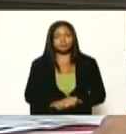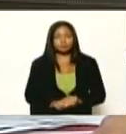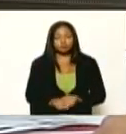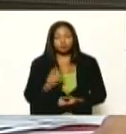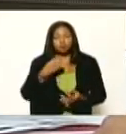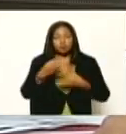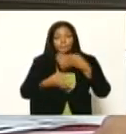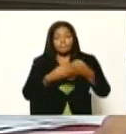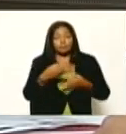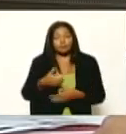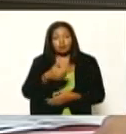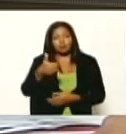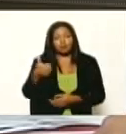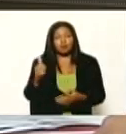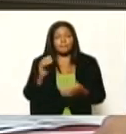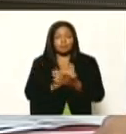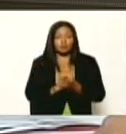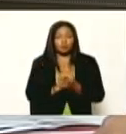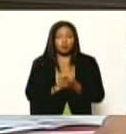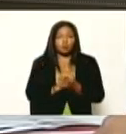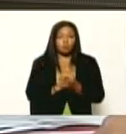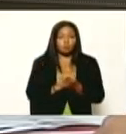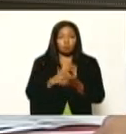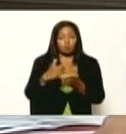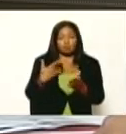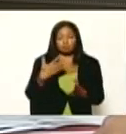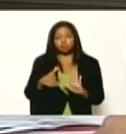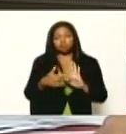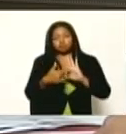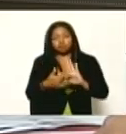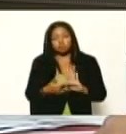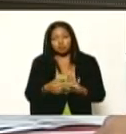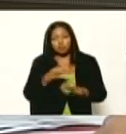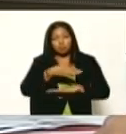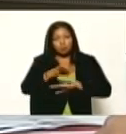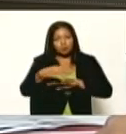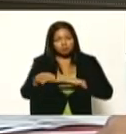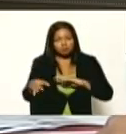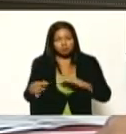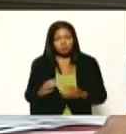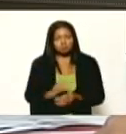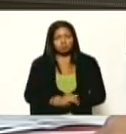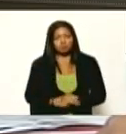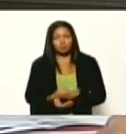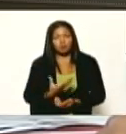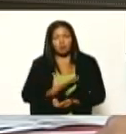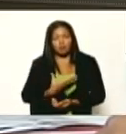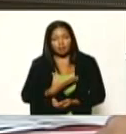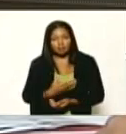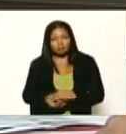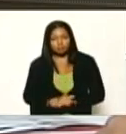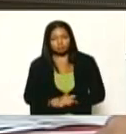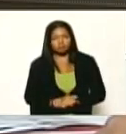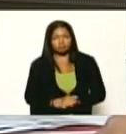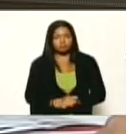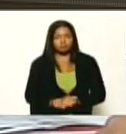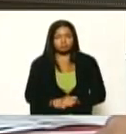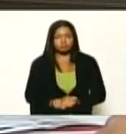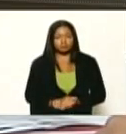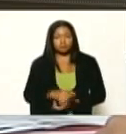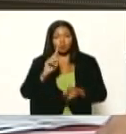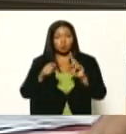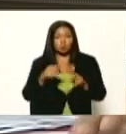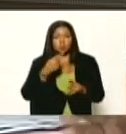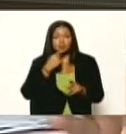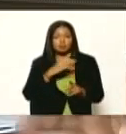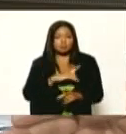de los compañeros tenía el derecho, no, o podía ser postulado. En los municipios. En los municipios, los alcaldes. Correcto. Los alcaldes. Algunos manifestaron